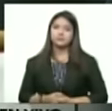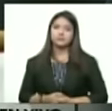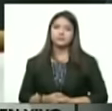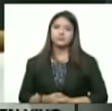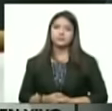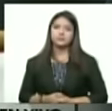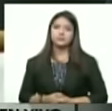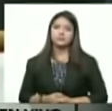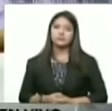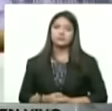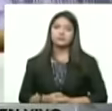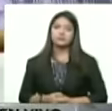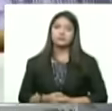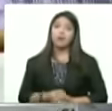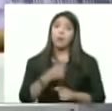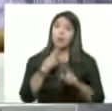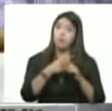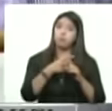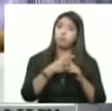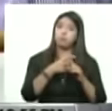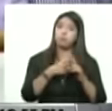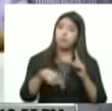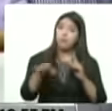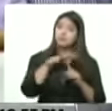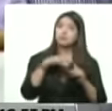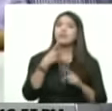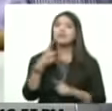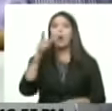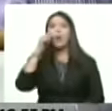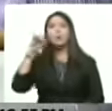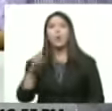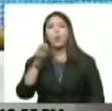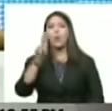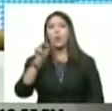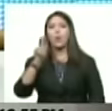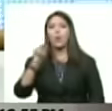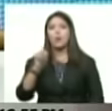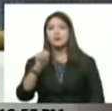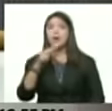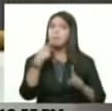Lo que fue un bien, como decía Juan Pablo Pérez Alfonso, ¿no?, terminó